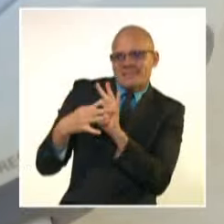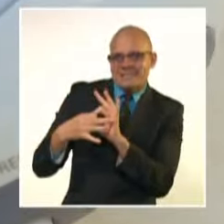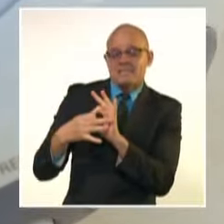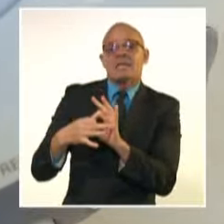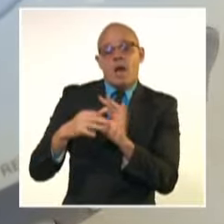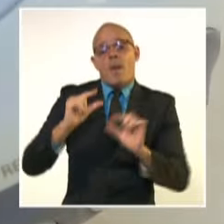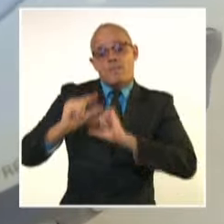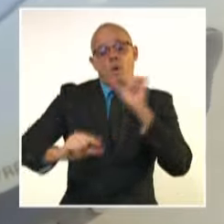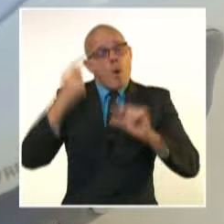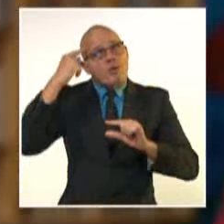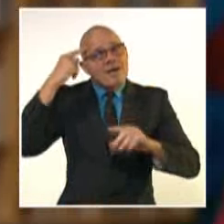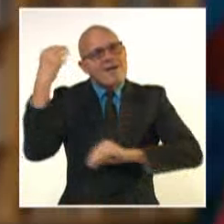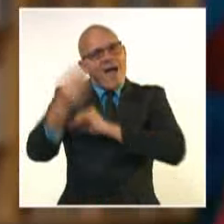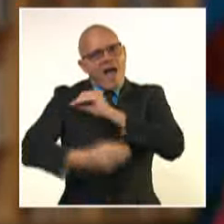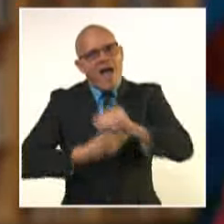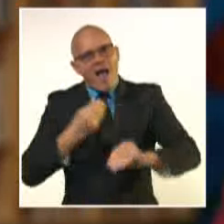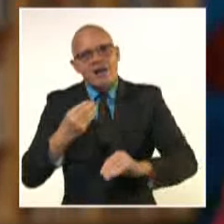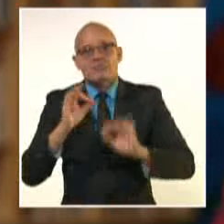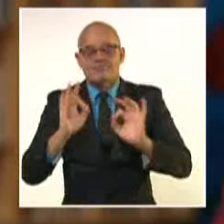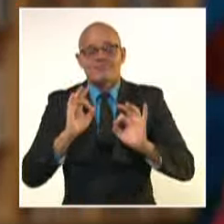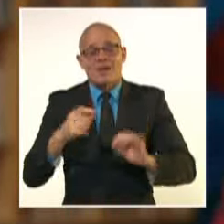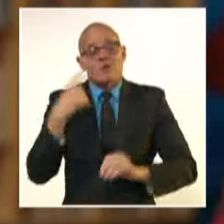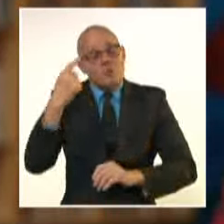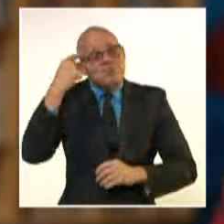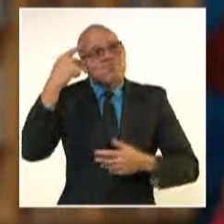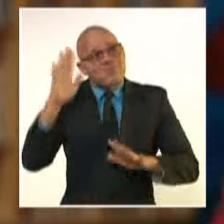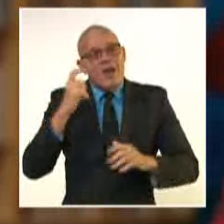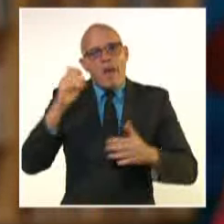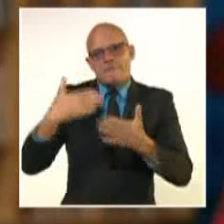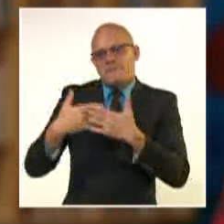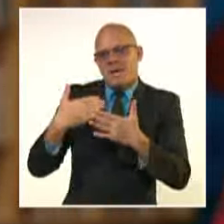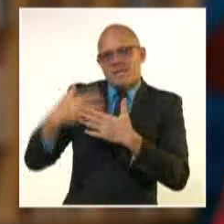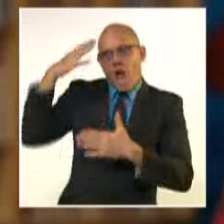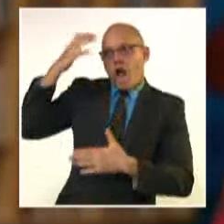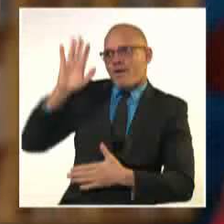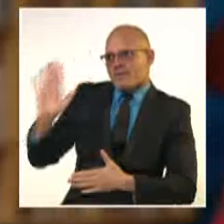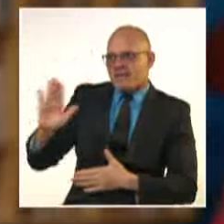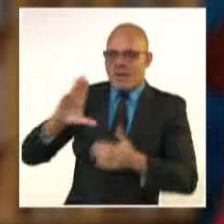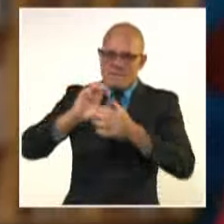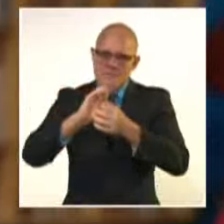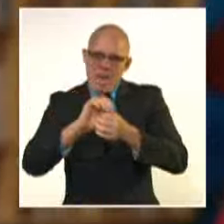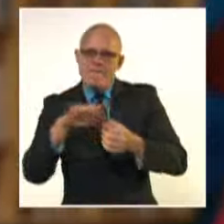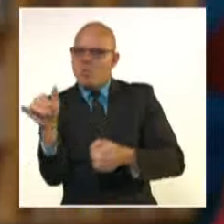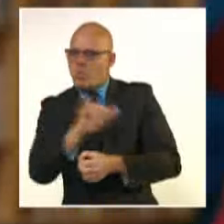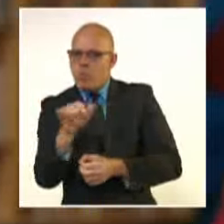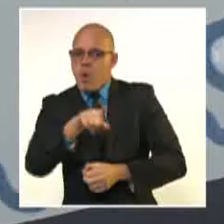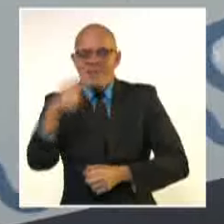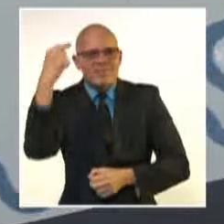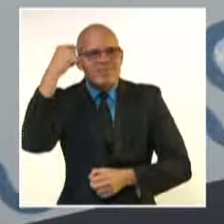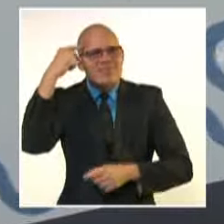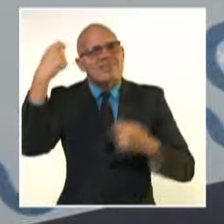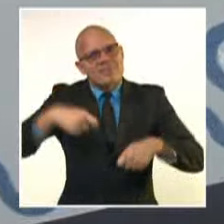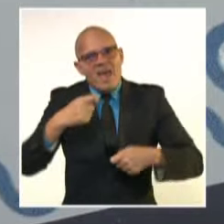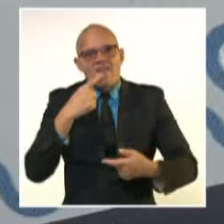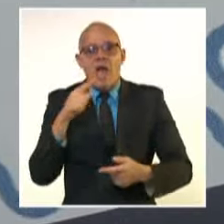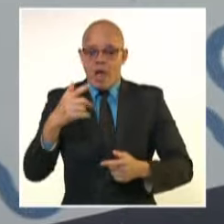cual trabajamos propone justamente que las empresas estatales, los pequeños emprendimientos entiendan que tienen en La Mina